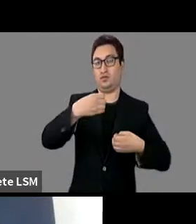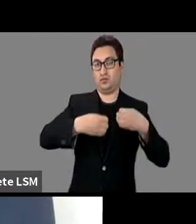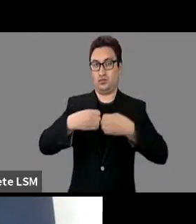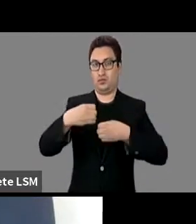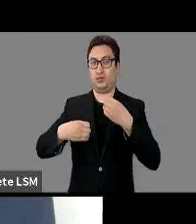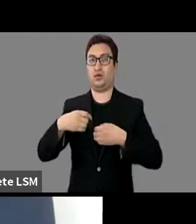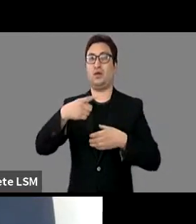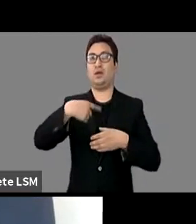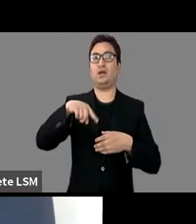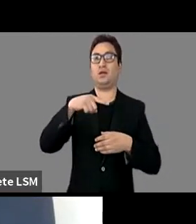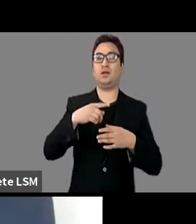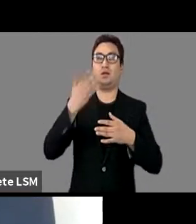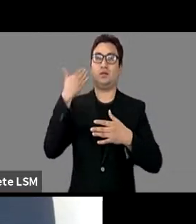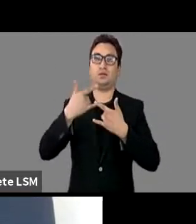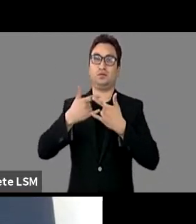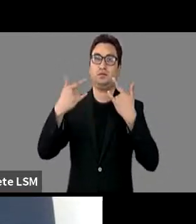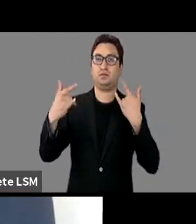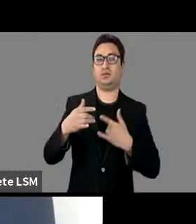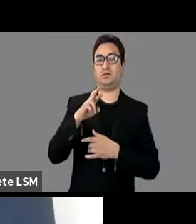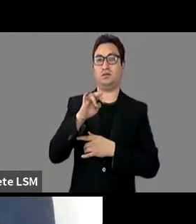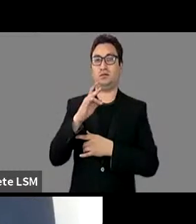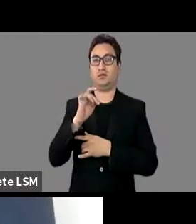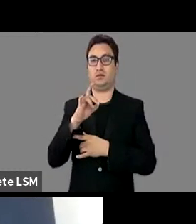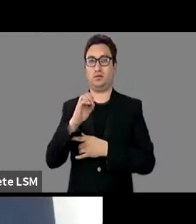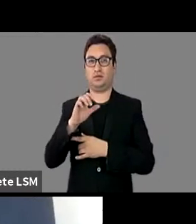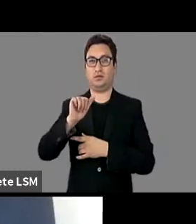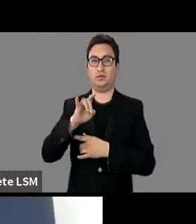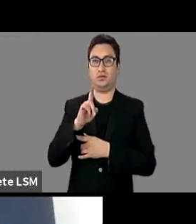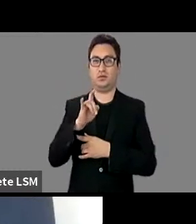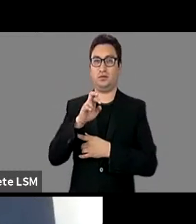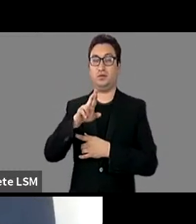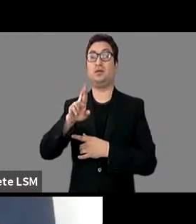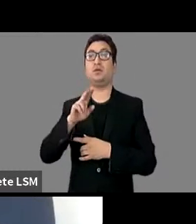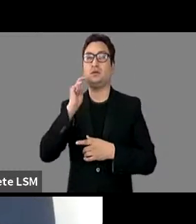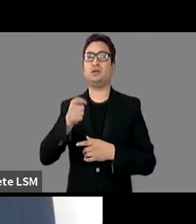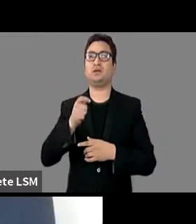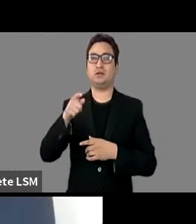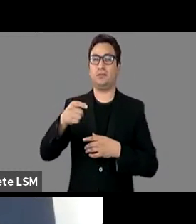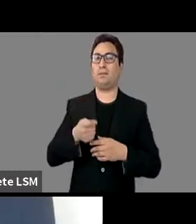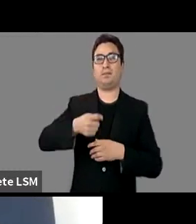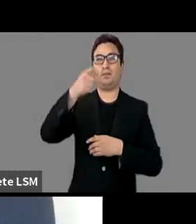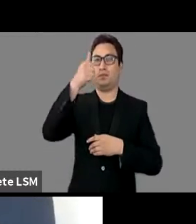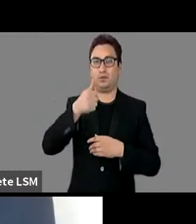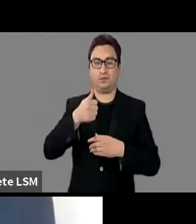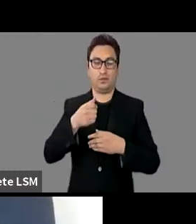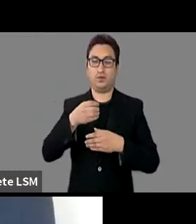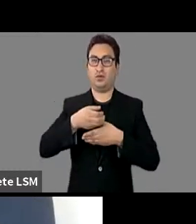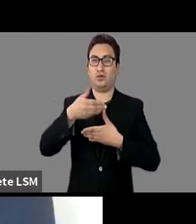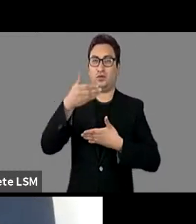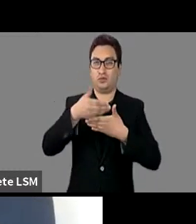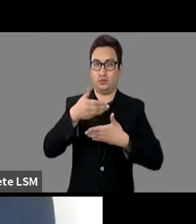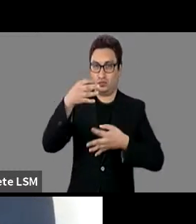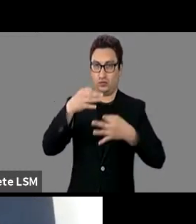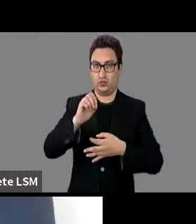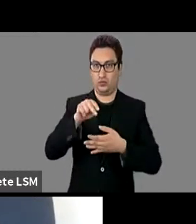caso sobre la implementación de la Convención sobre los Derechos de las Personas con Discapacidad en México,